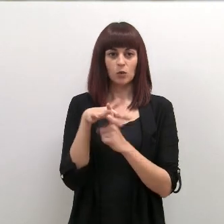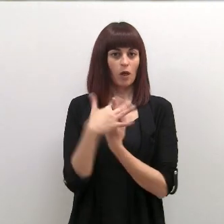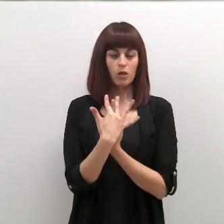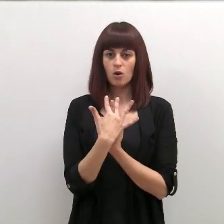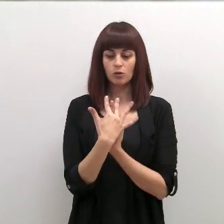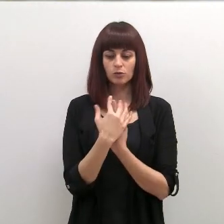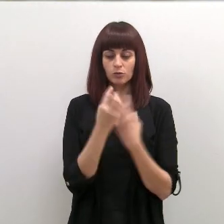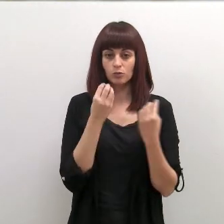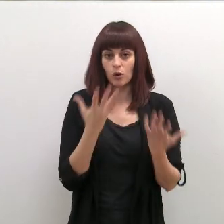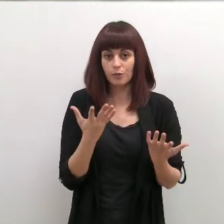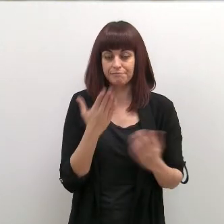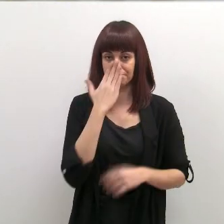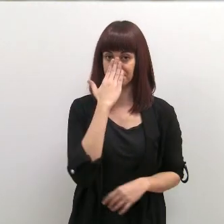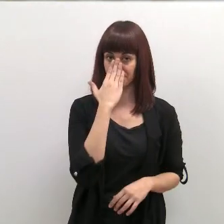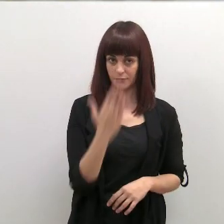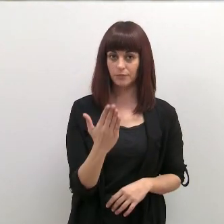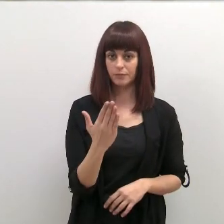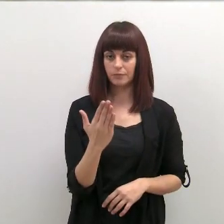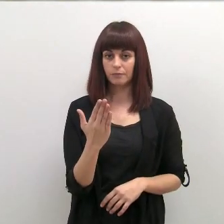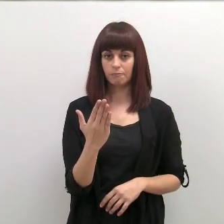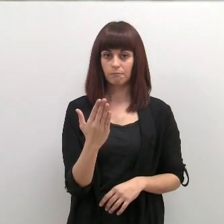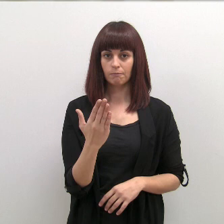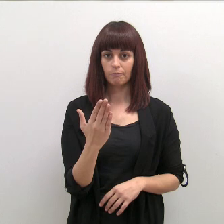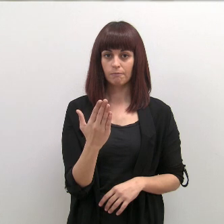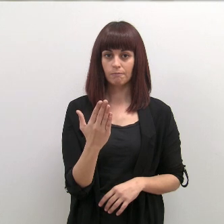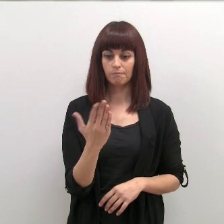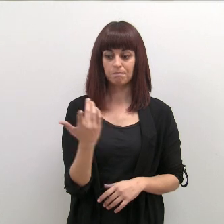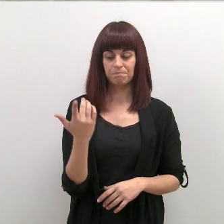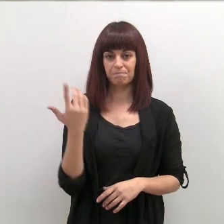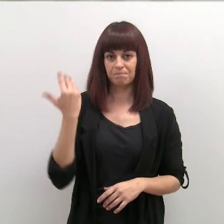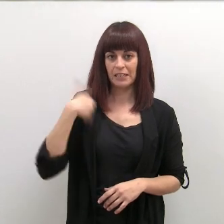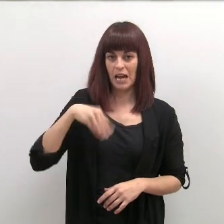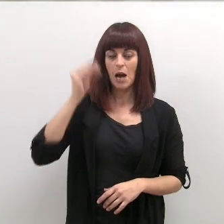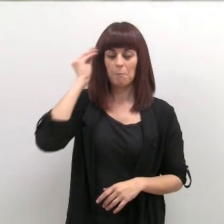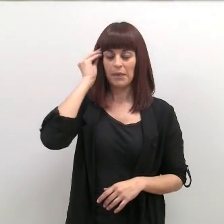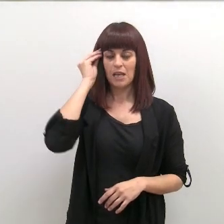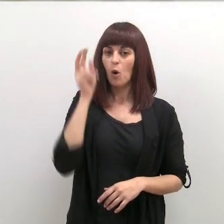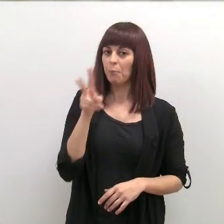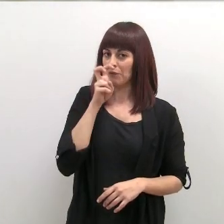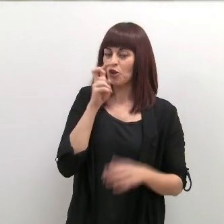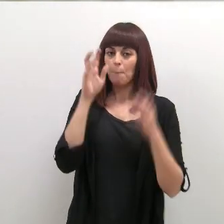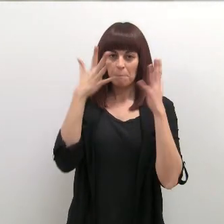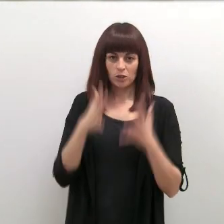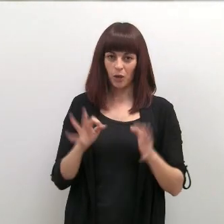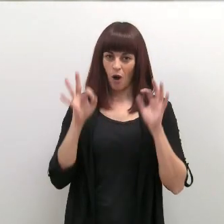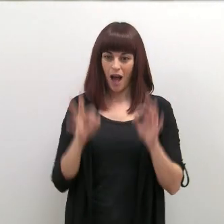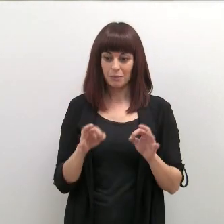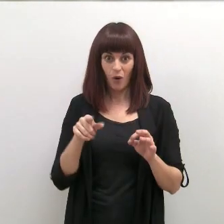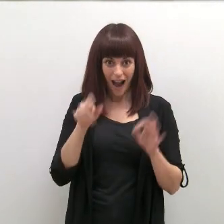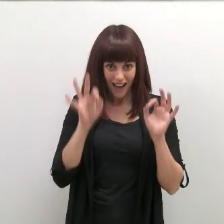que, bueno, sinceramente era previsible en menor medida de lo que ha ocurrido, no en la medida en que ha